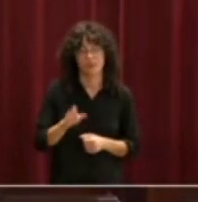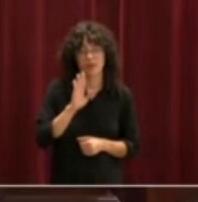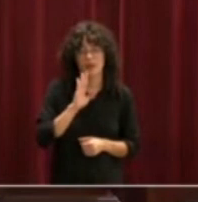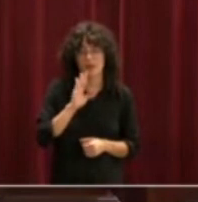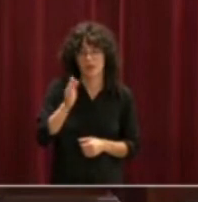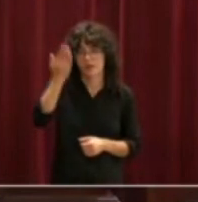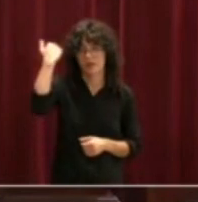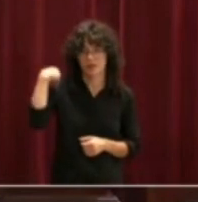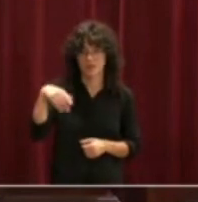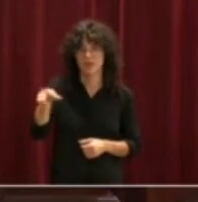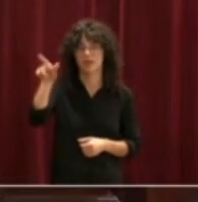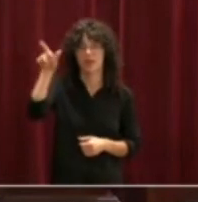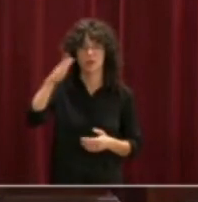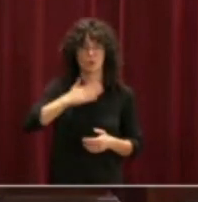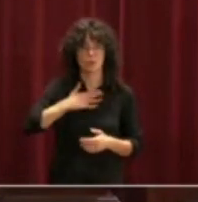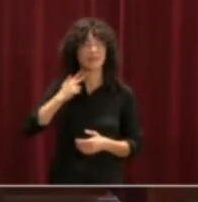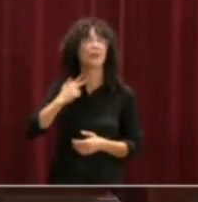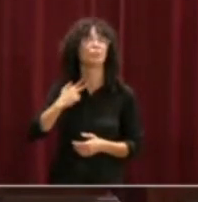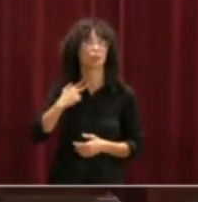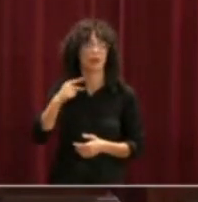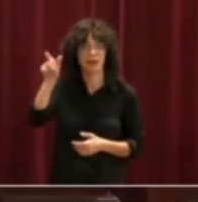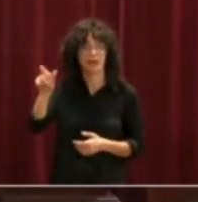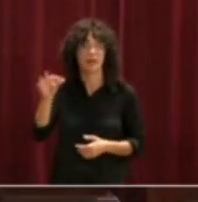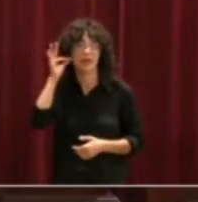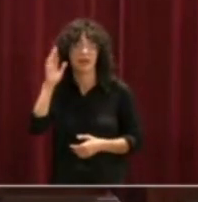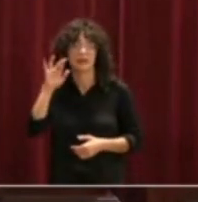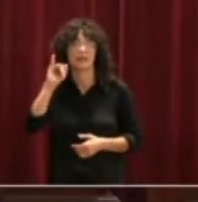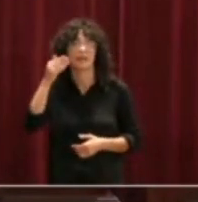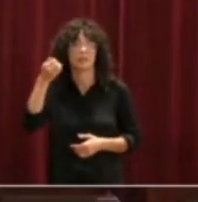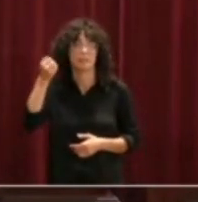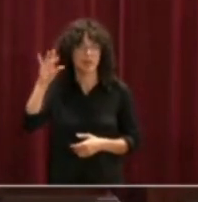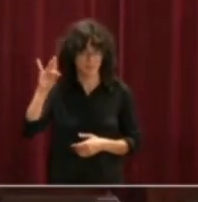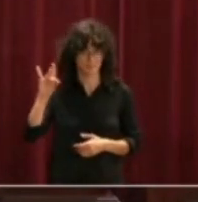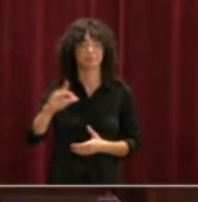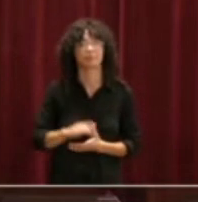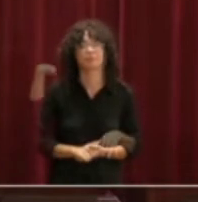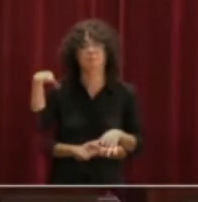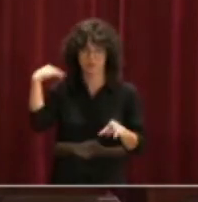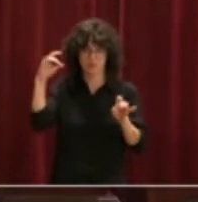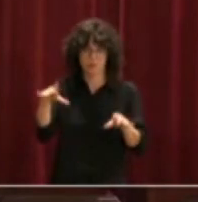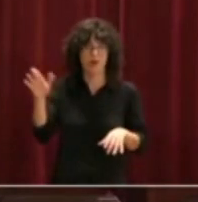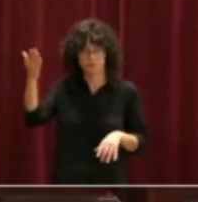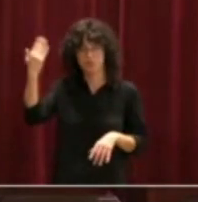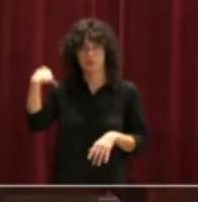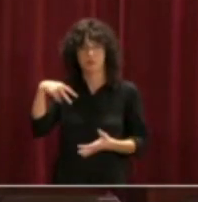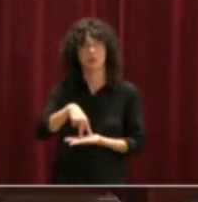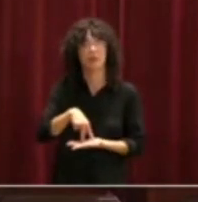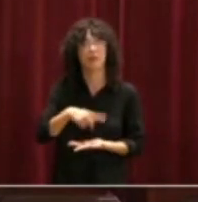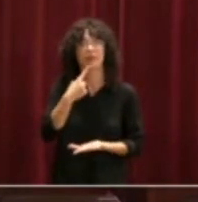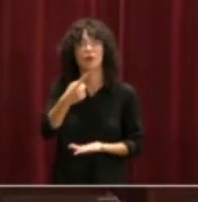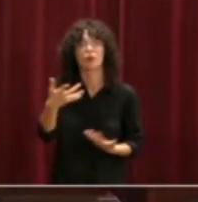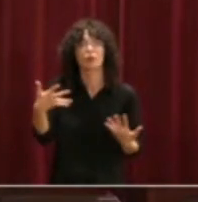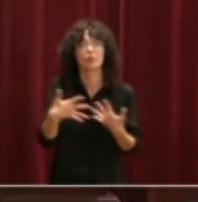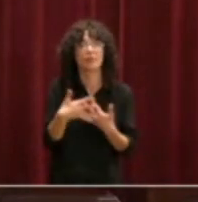momento nuestra diputada la señora Rivas que esta proposición de ley que presenta el grupo mixto se